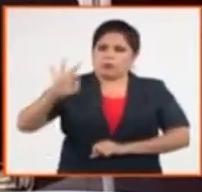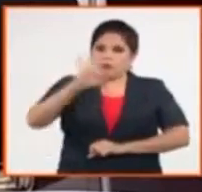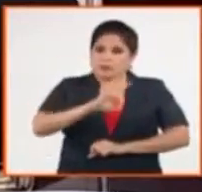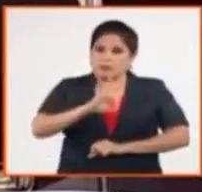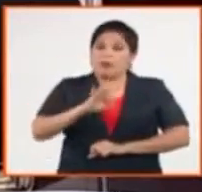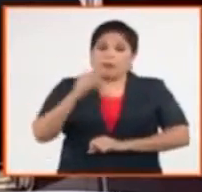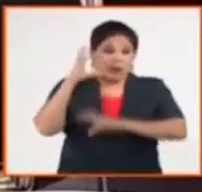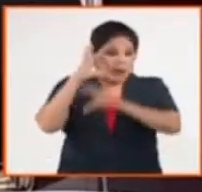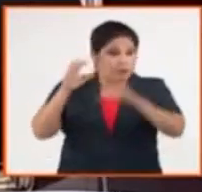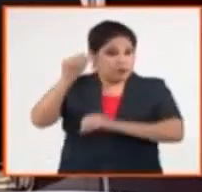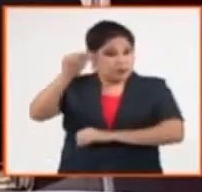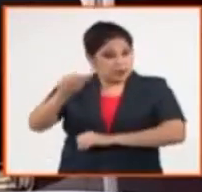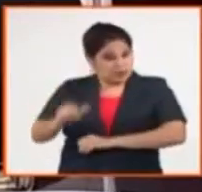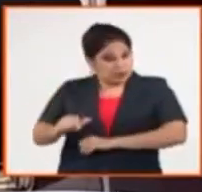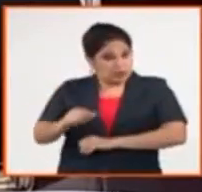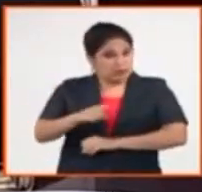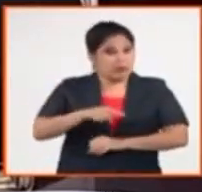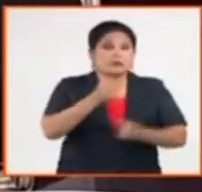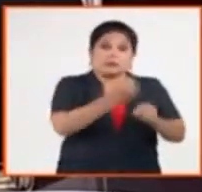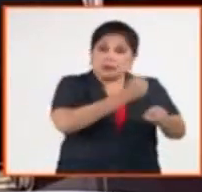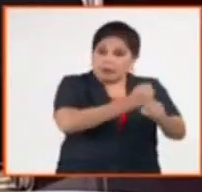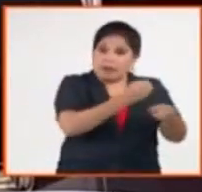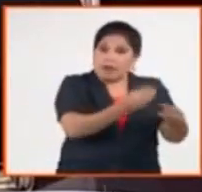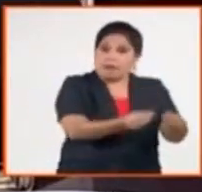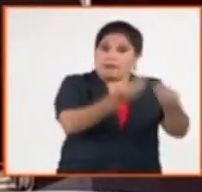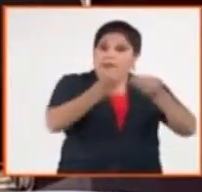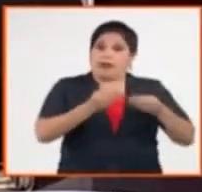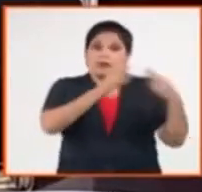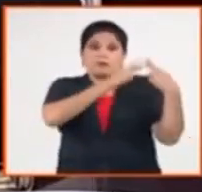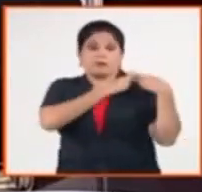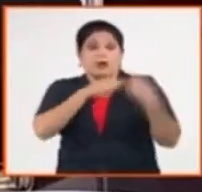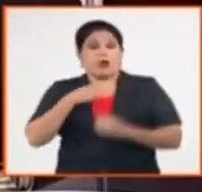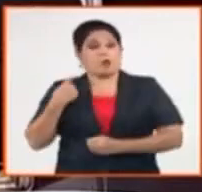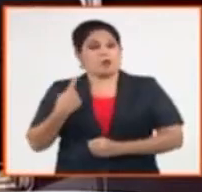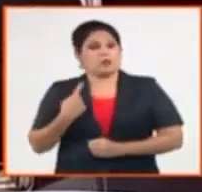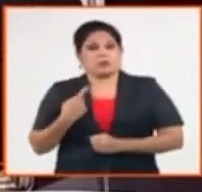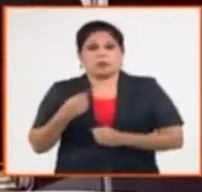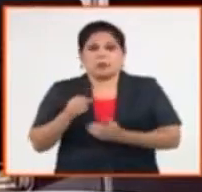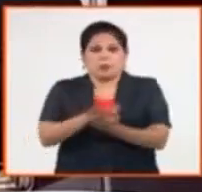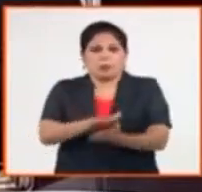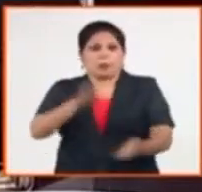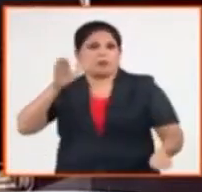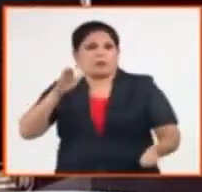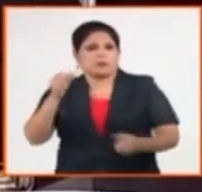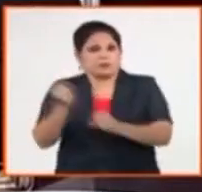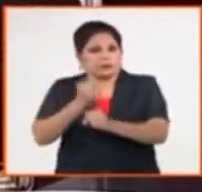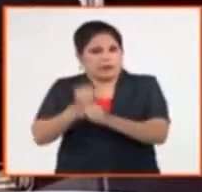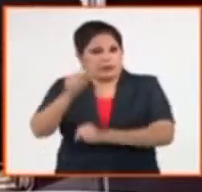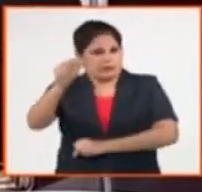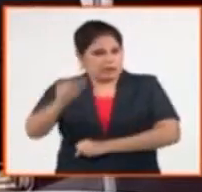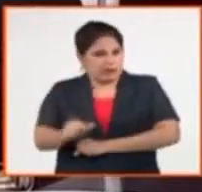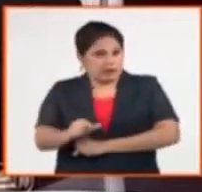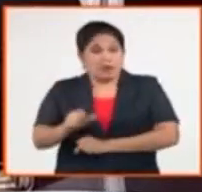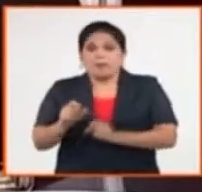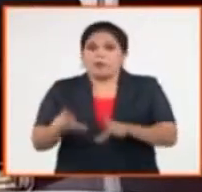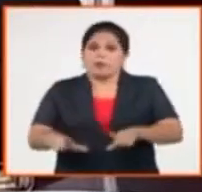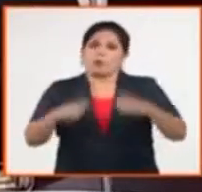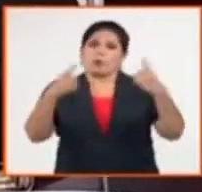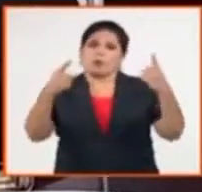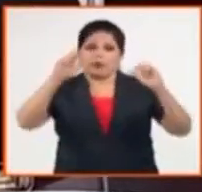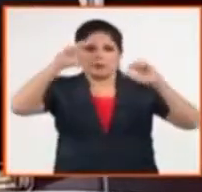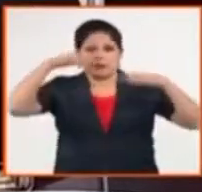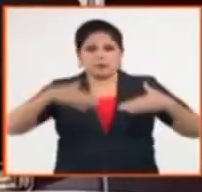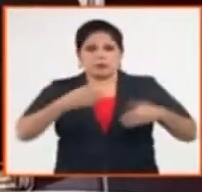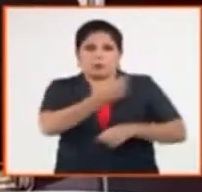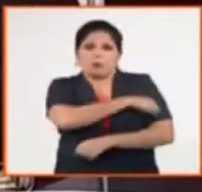científicos, hacia todo el personal de salud, y además habla también del compromiso de nuestros trabajadores para con la salud del pueblo,